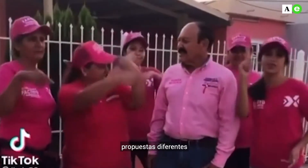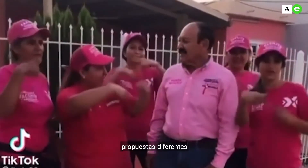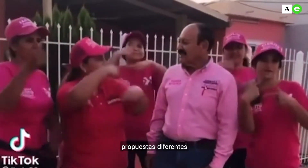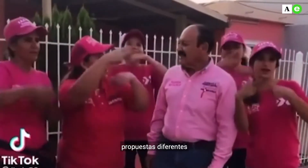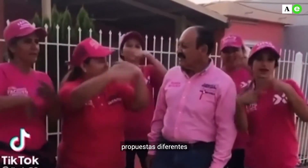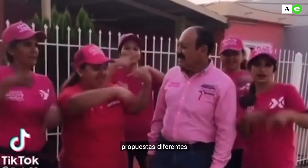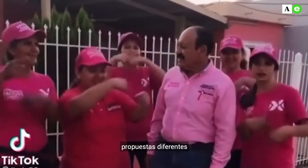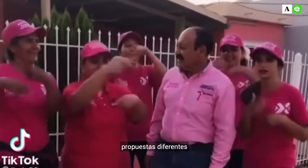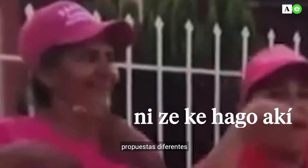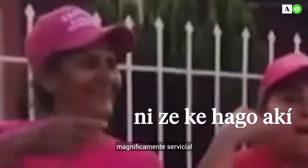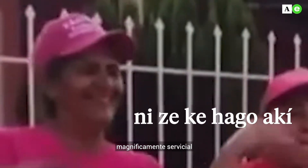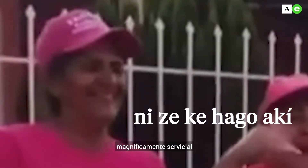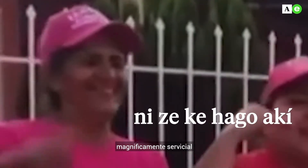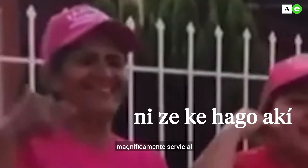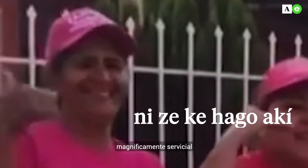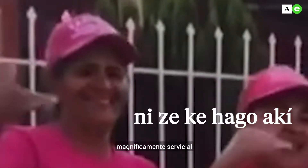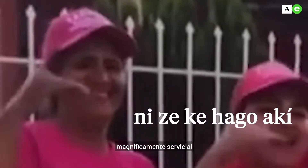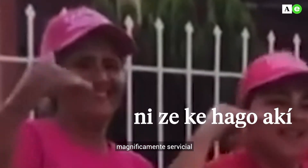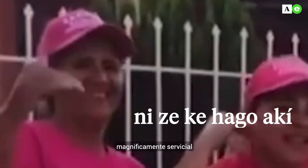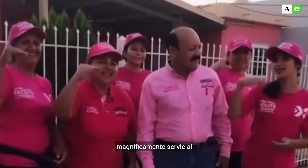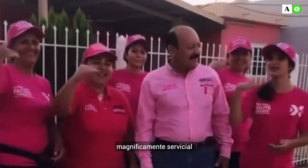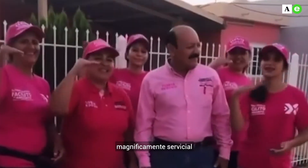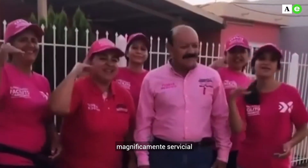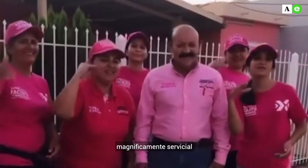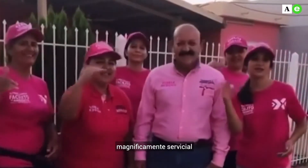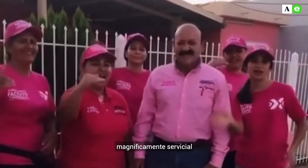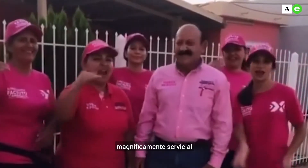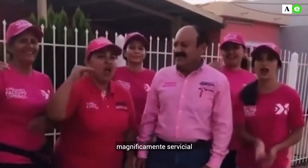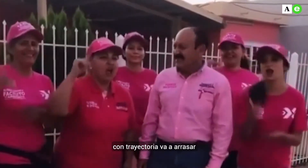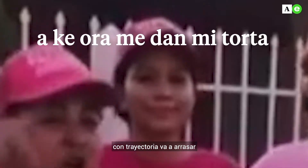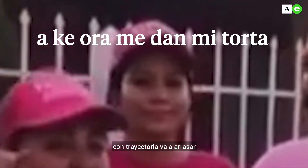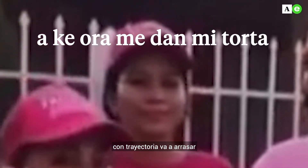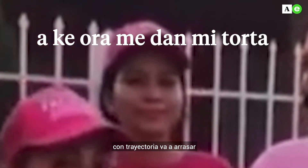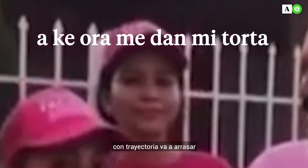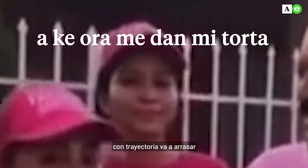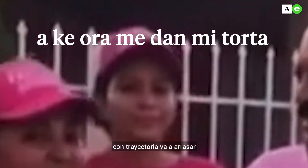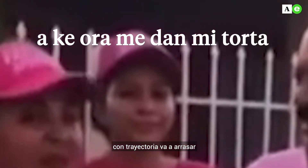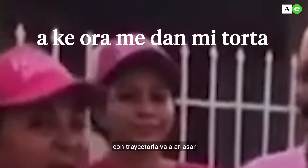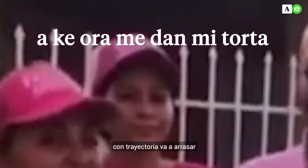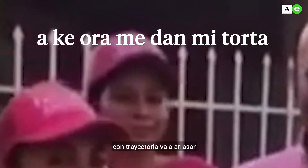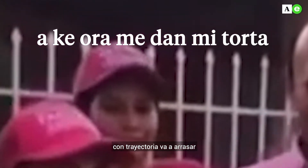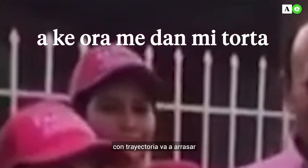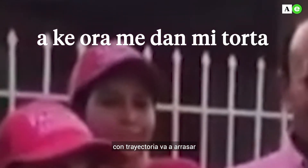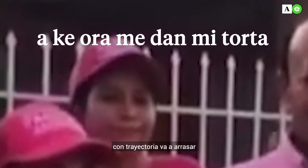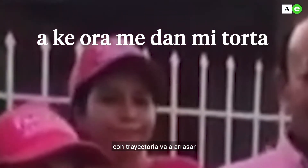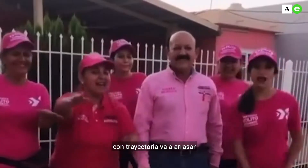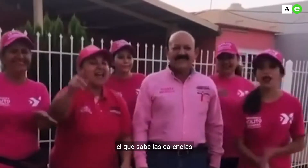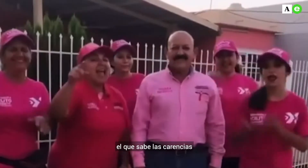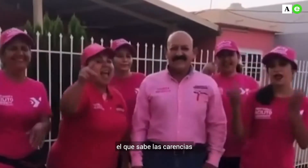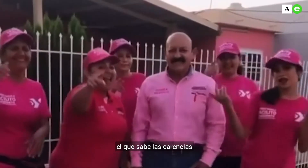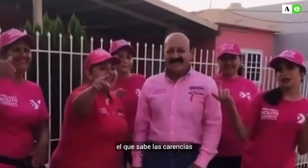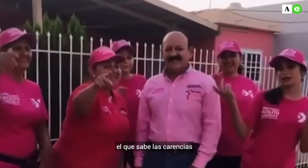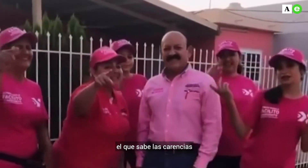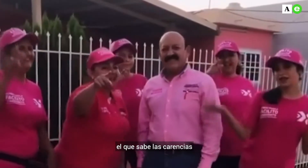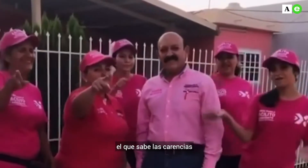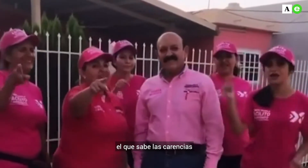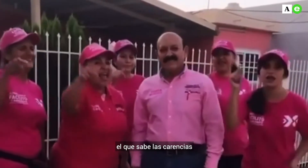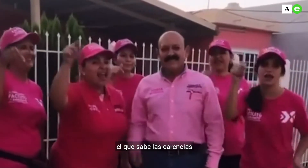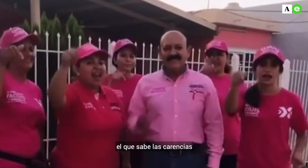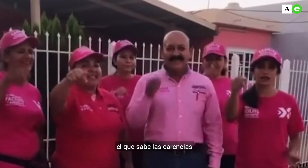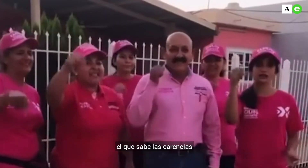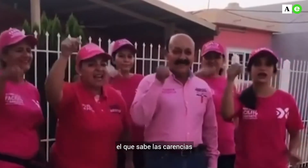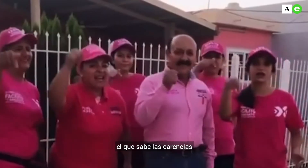Propuestas diferentes, magníficamente servicial, con trayectoria va a arrasar. El que